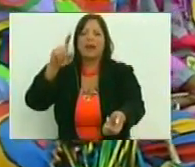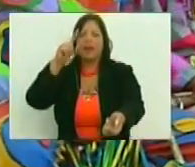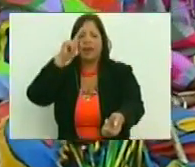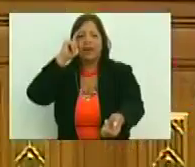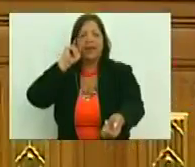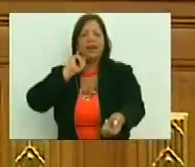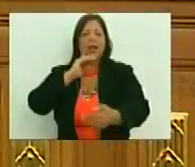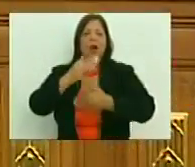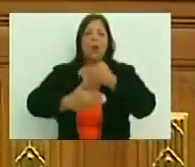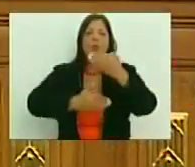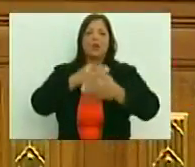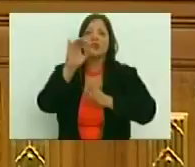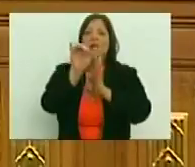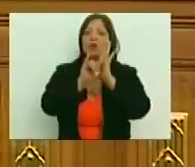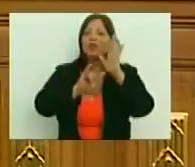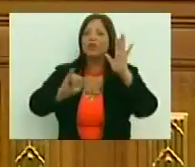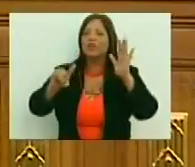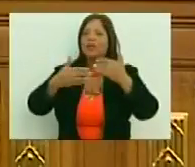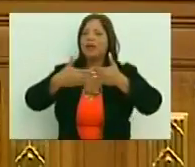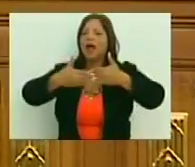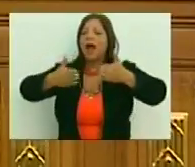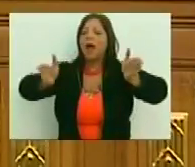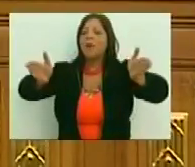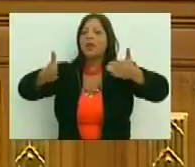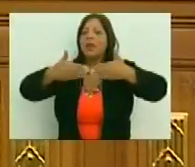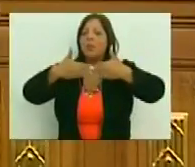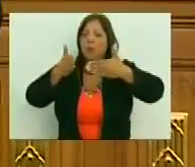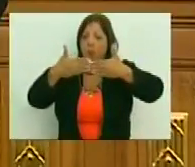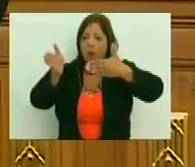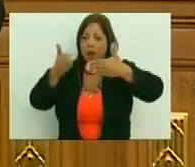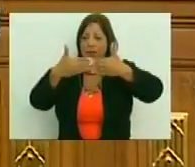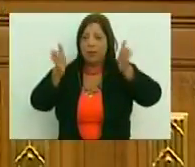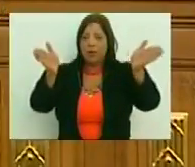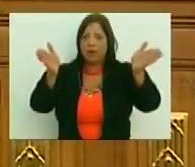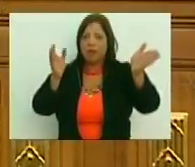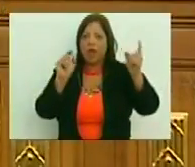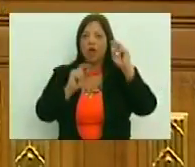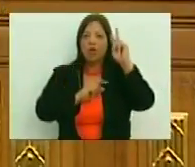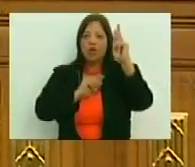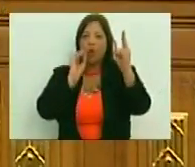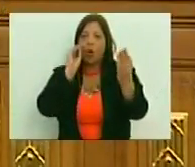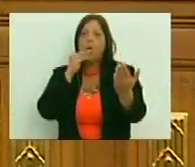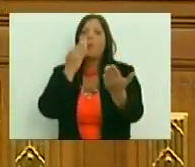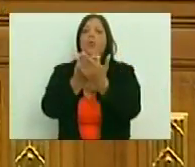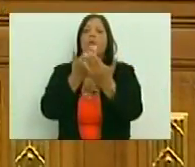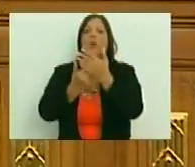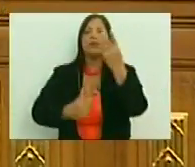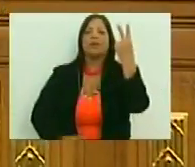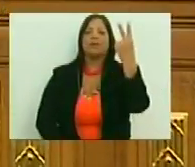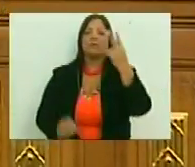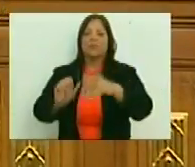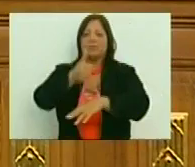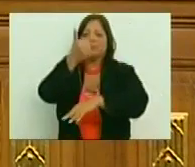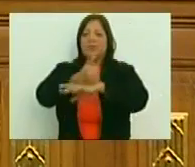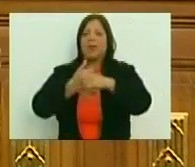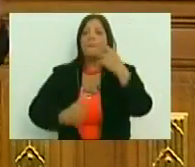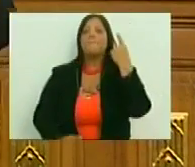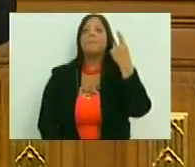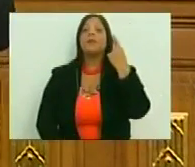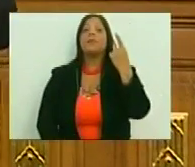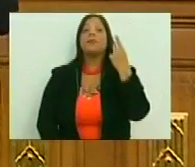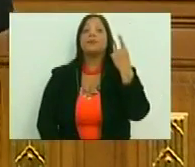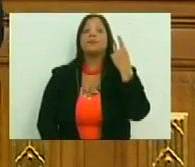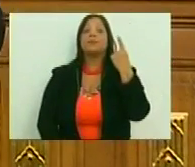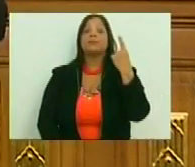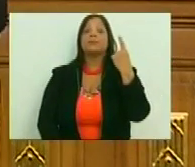el proceso constituyente debe abrirnos las puertas a dos propuestas principales. El primero